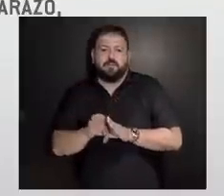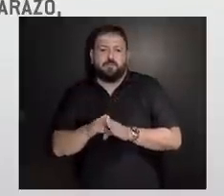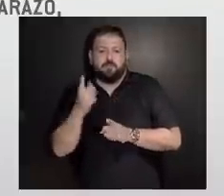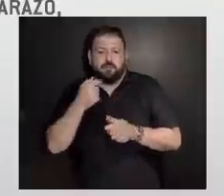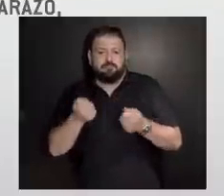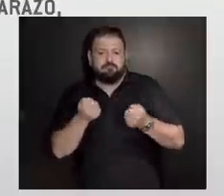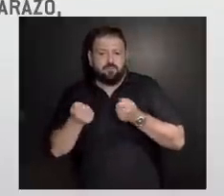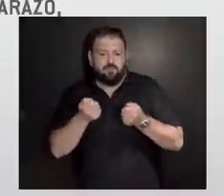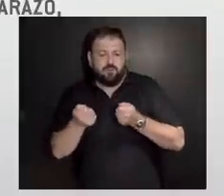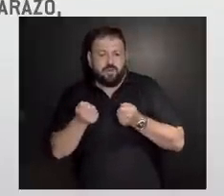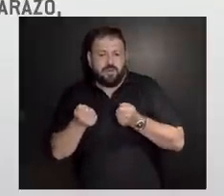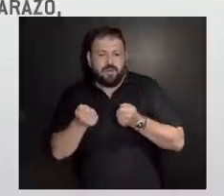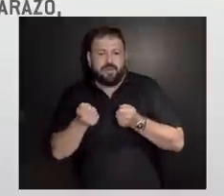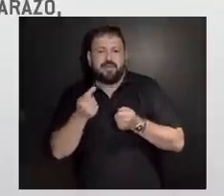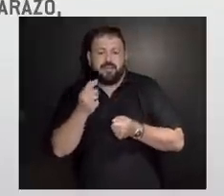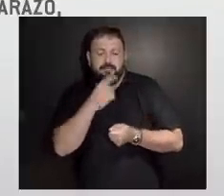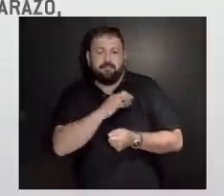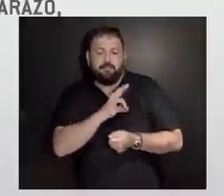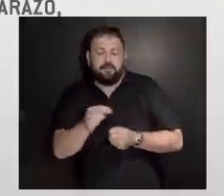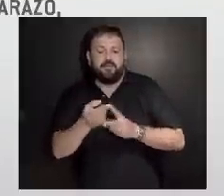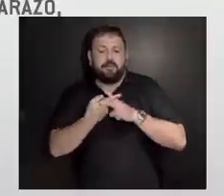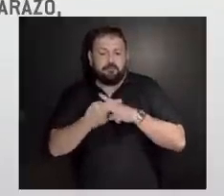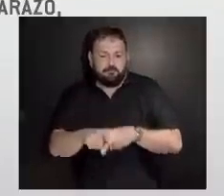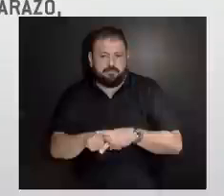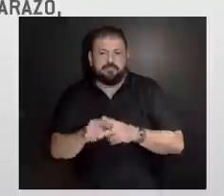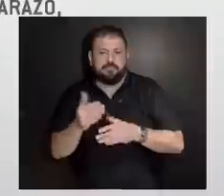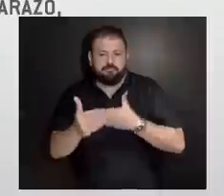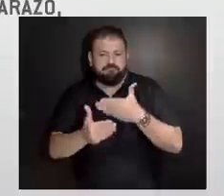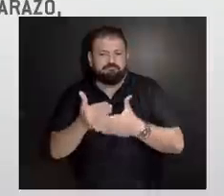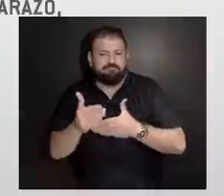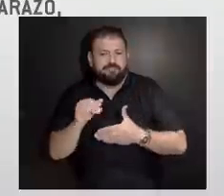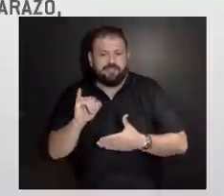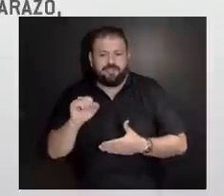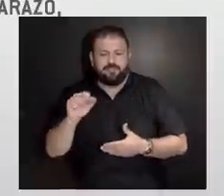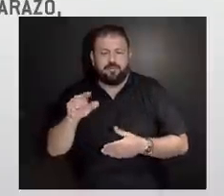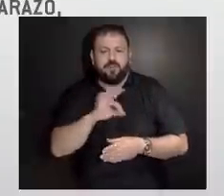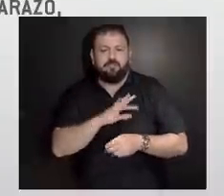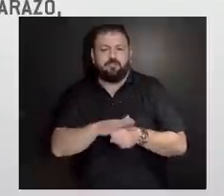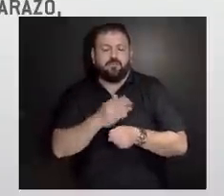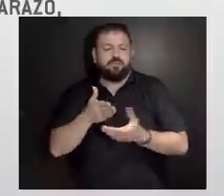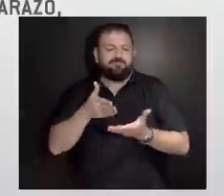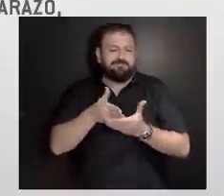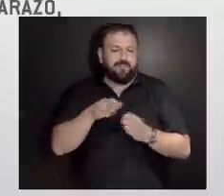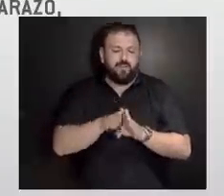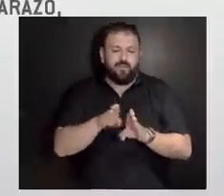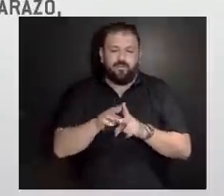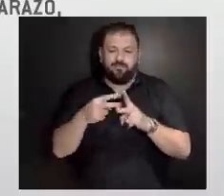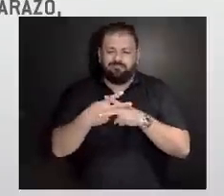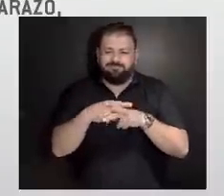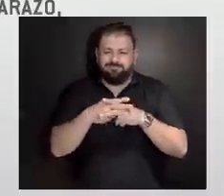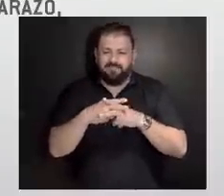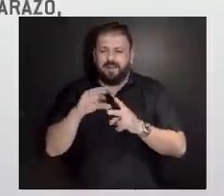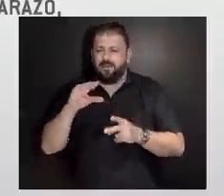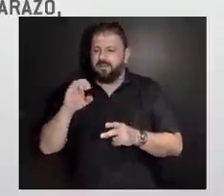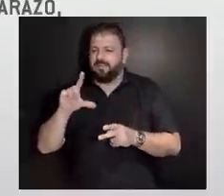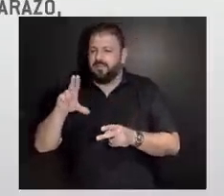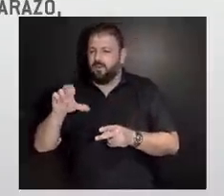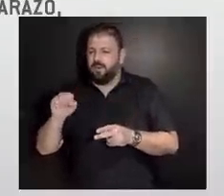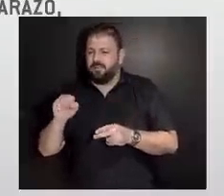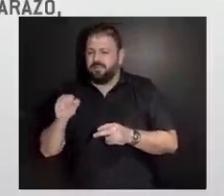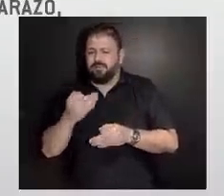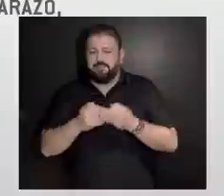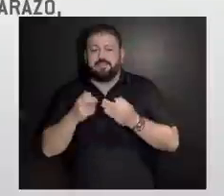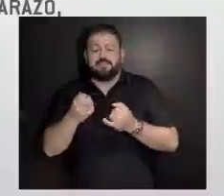y empezar a disminuir la producción de esta insulina porque está atacando también a estas células. Está también el grupo de